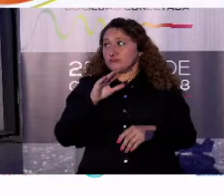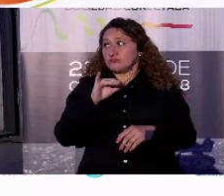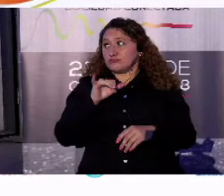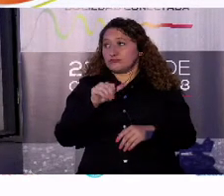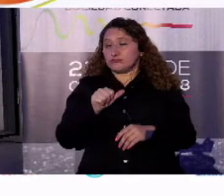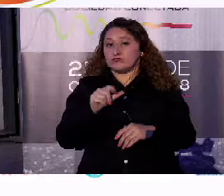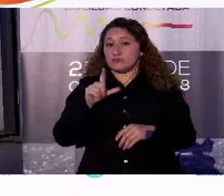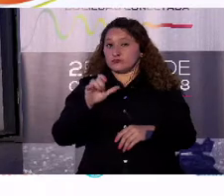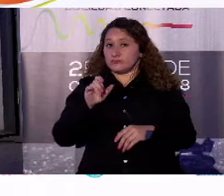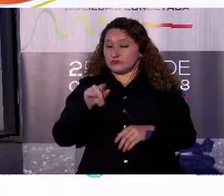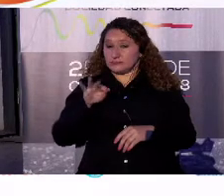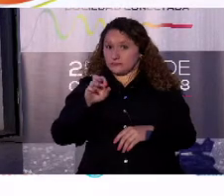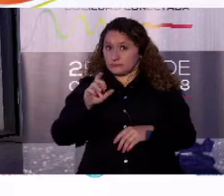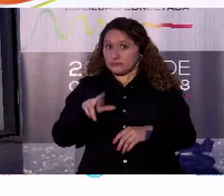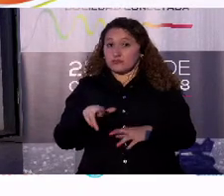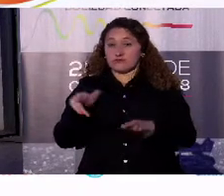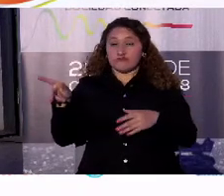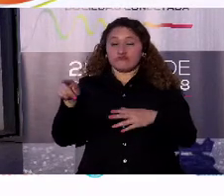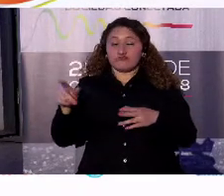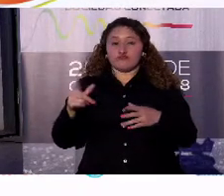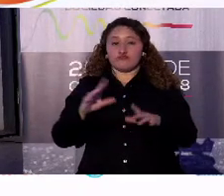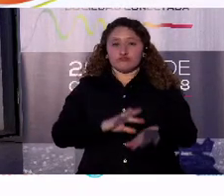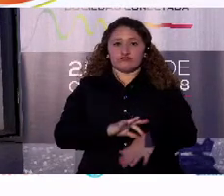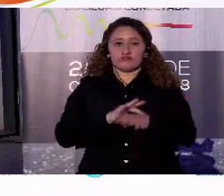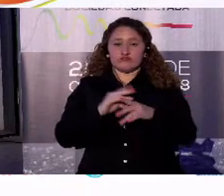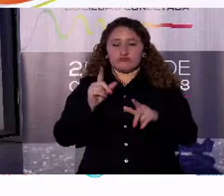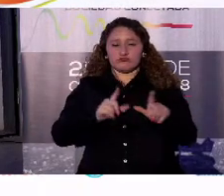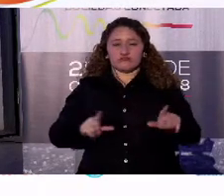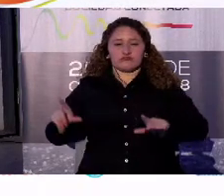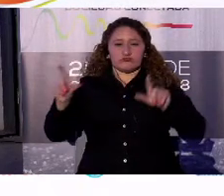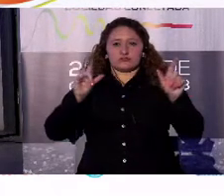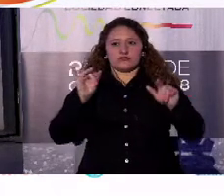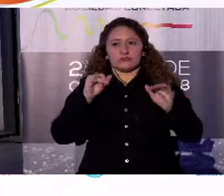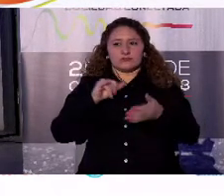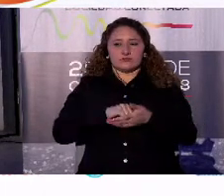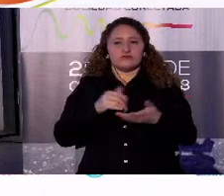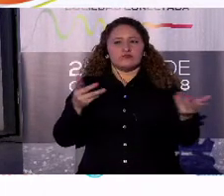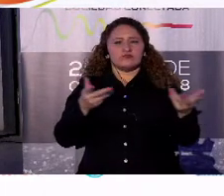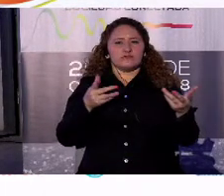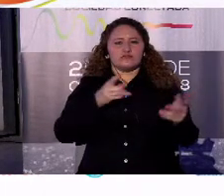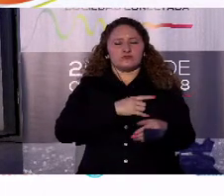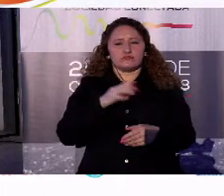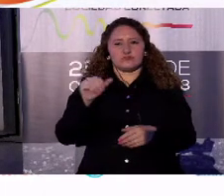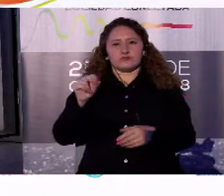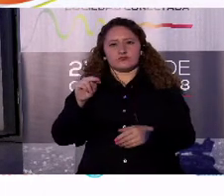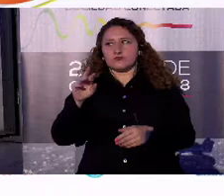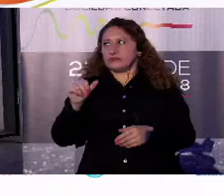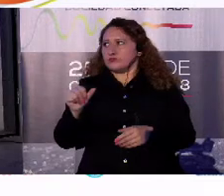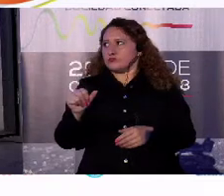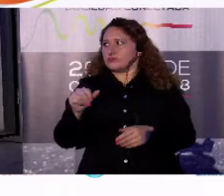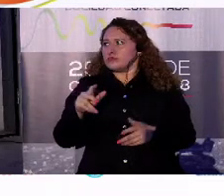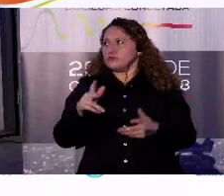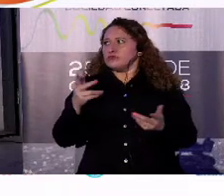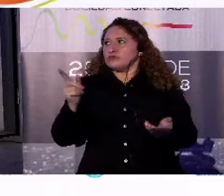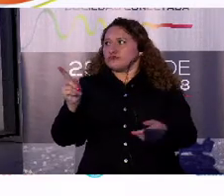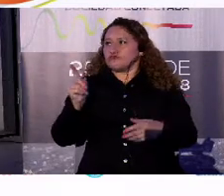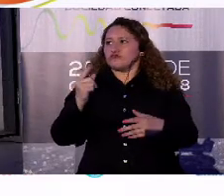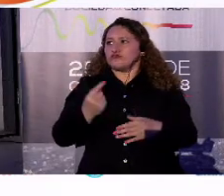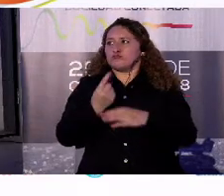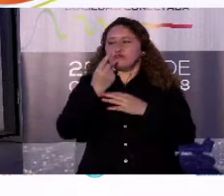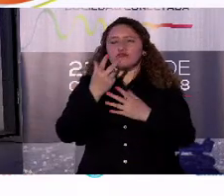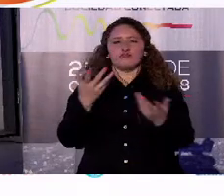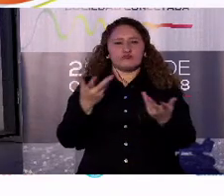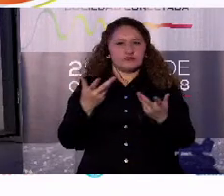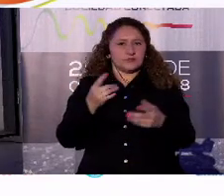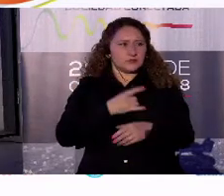cuenta con un doctorado en políticas públicas de la Universidad Anáhuac, una maestría en políticas públicas, Universidad de